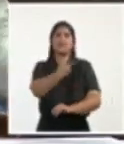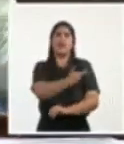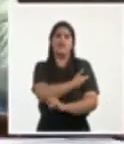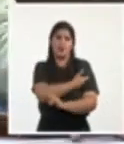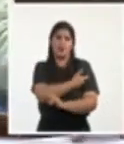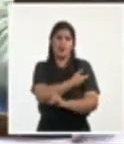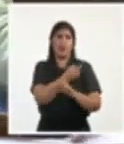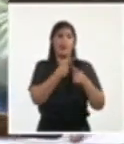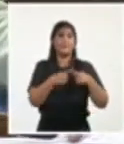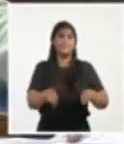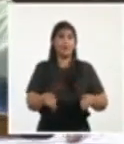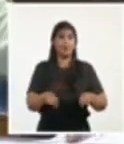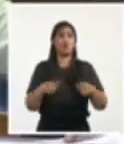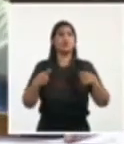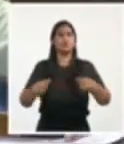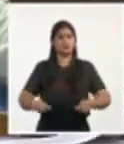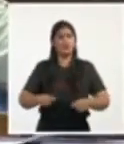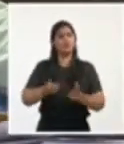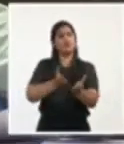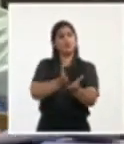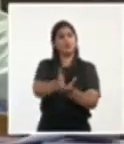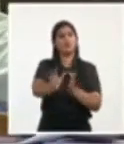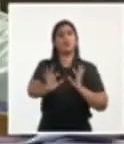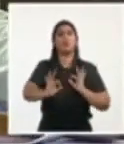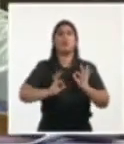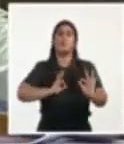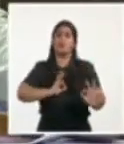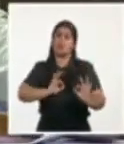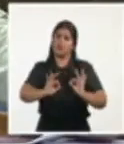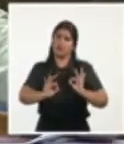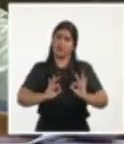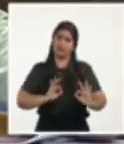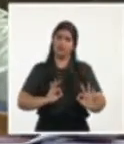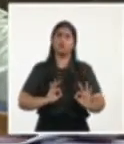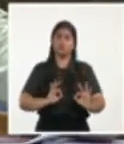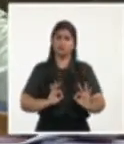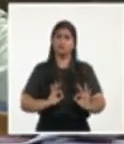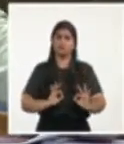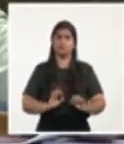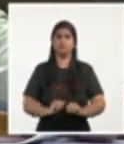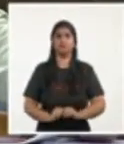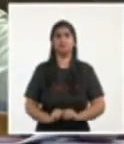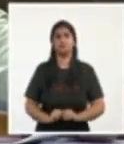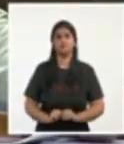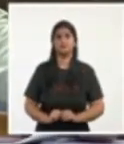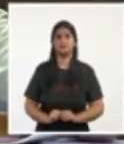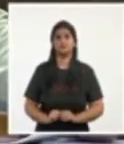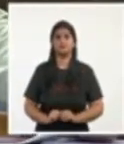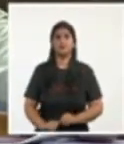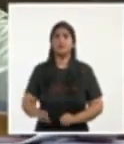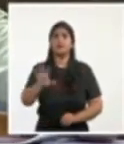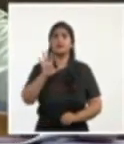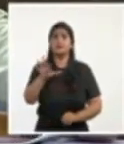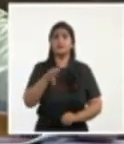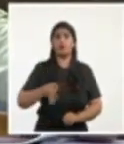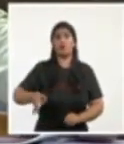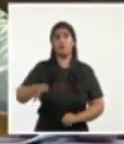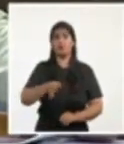elevado. Nosotros en la intervención sanitaria tenemos 5 municipios ya que han concluido en el